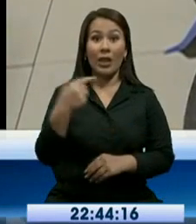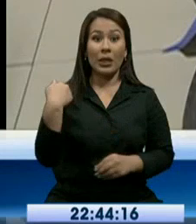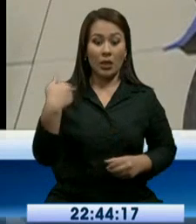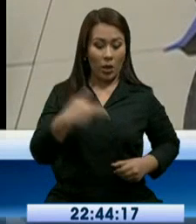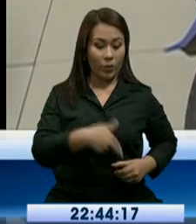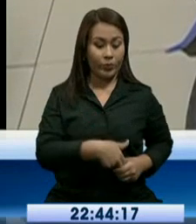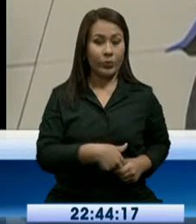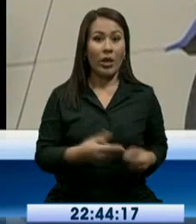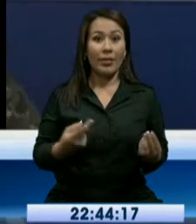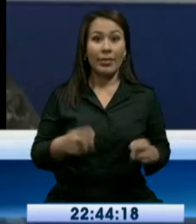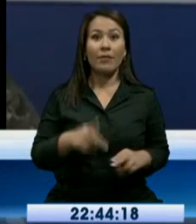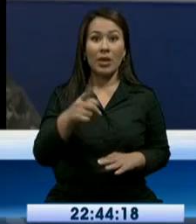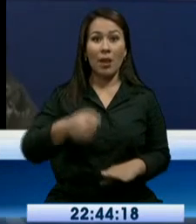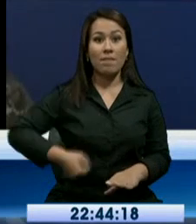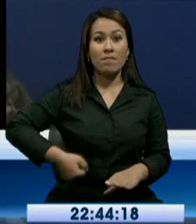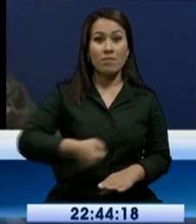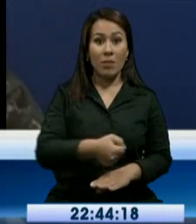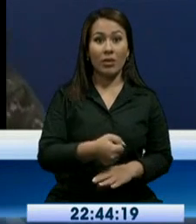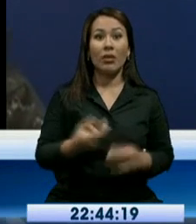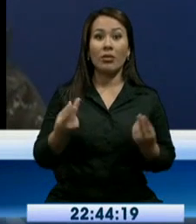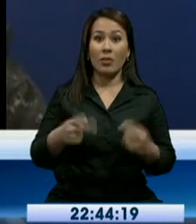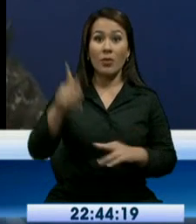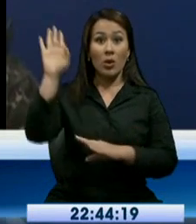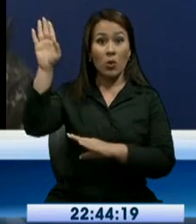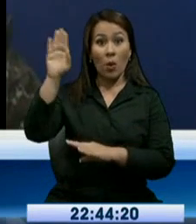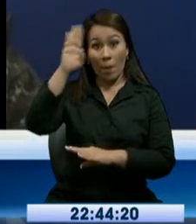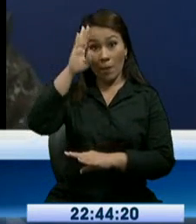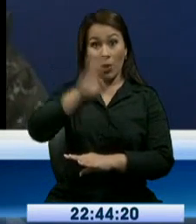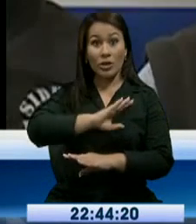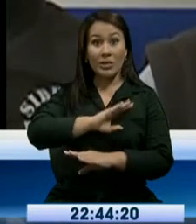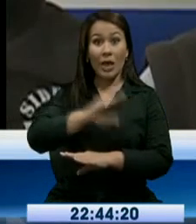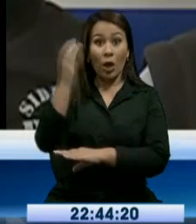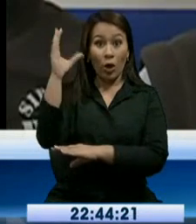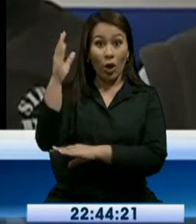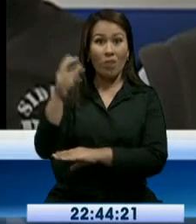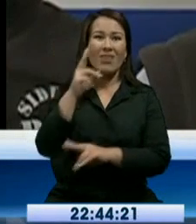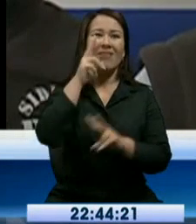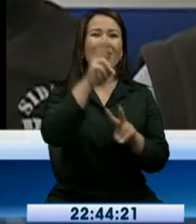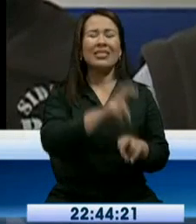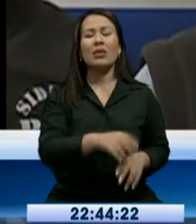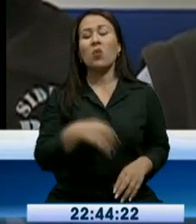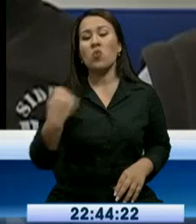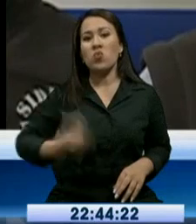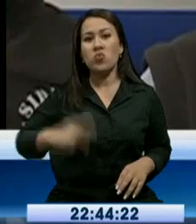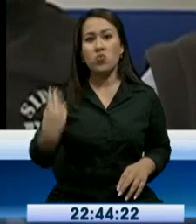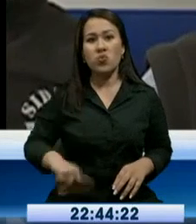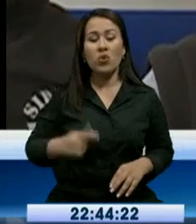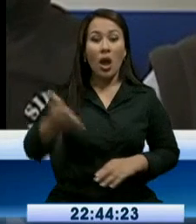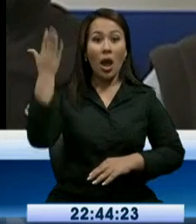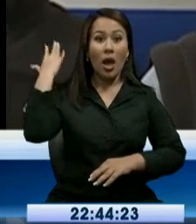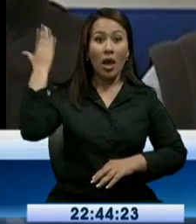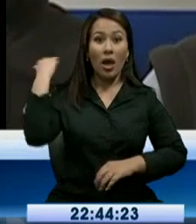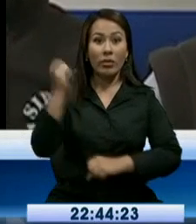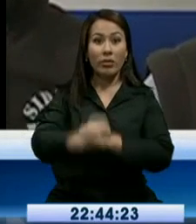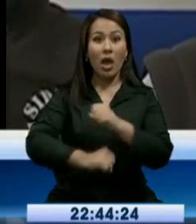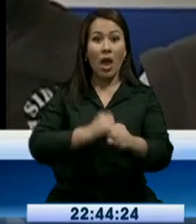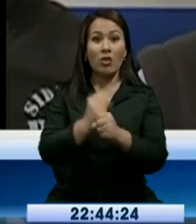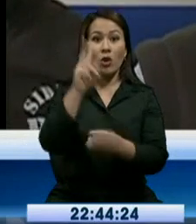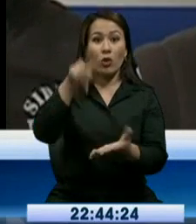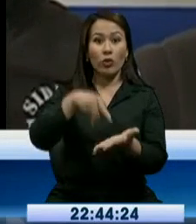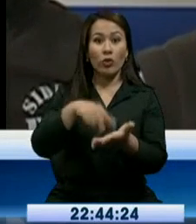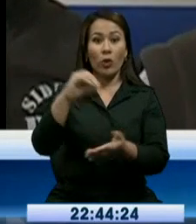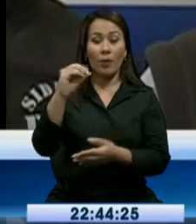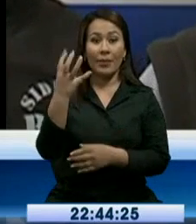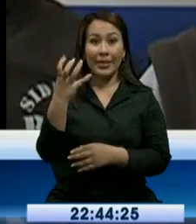y delincuencia organizada. Es decir, la justicia de su país lo está buscando. Quien el mes de febrero del año del año 2013